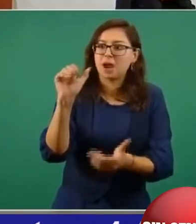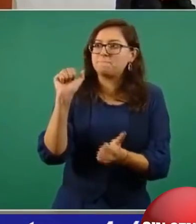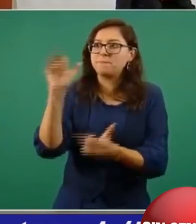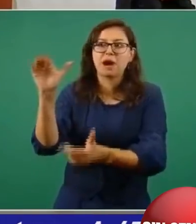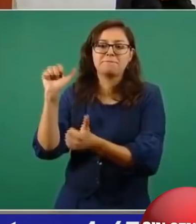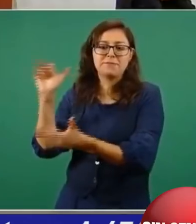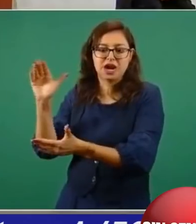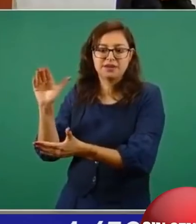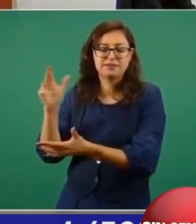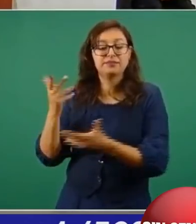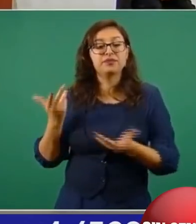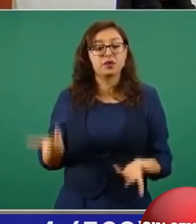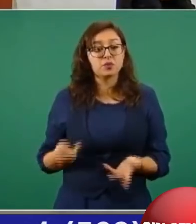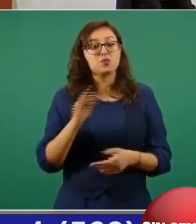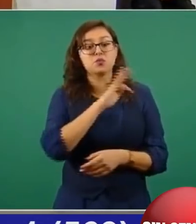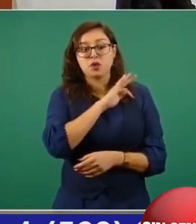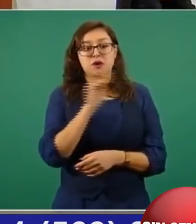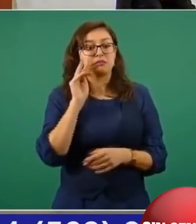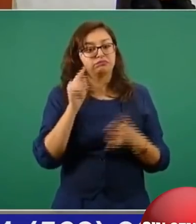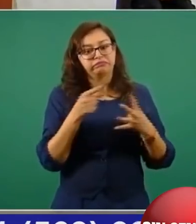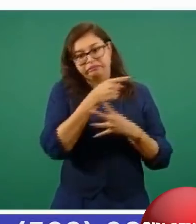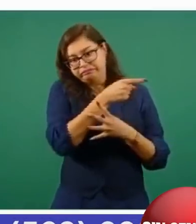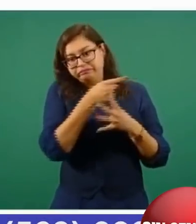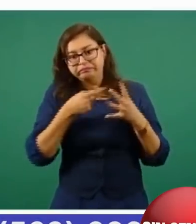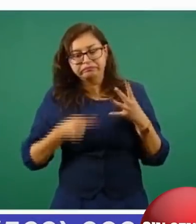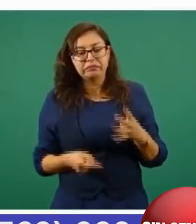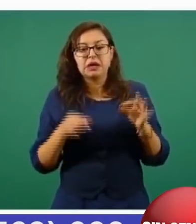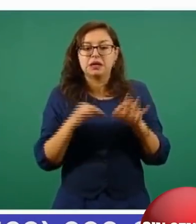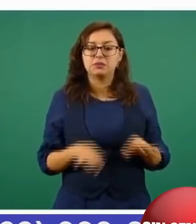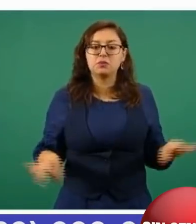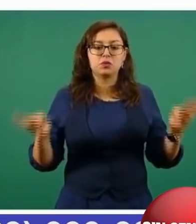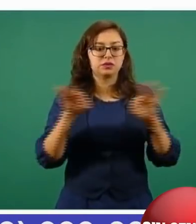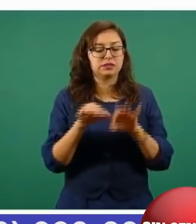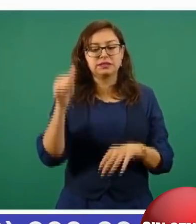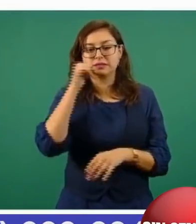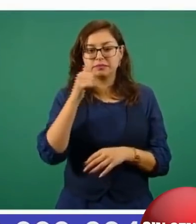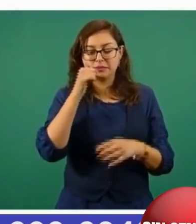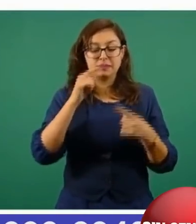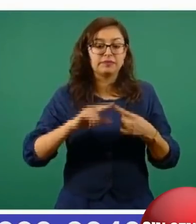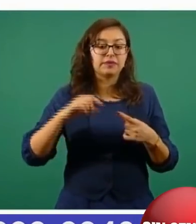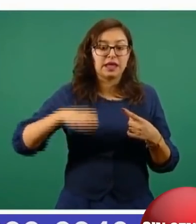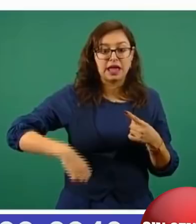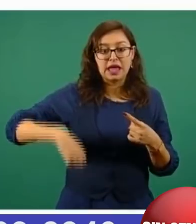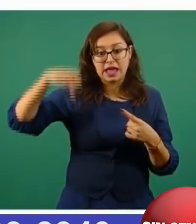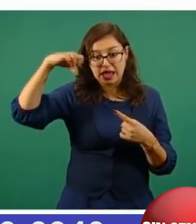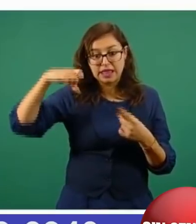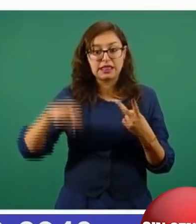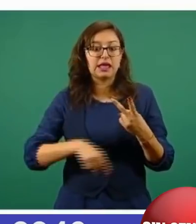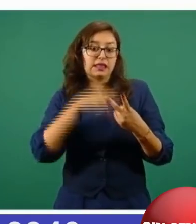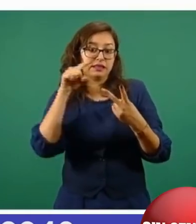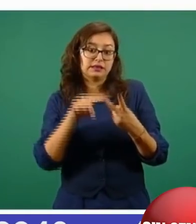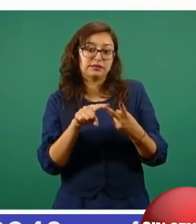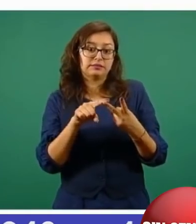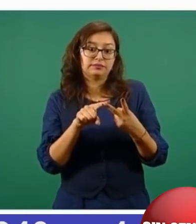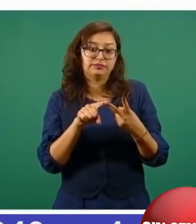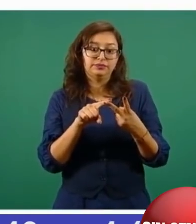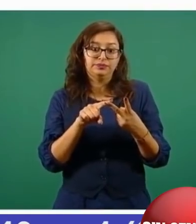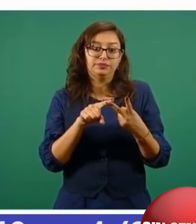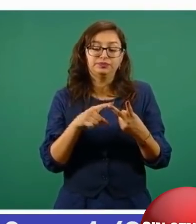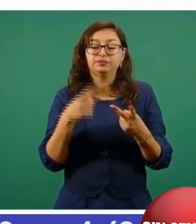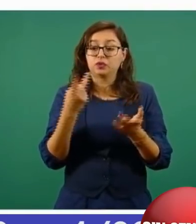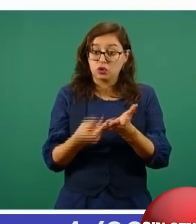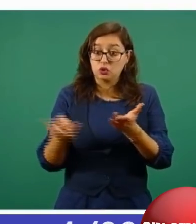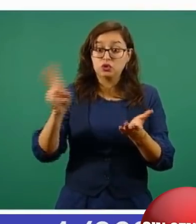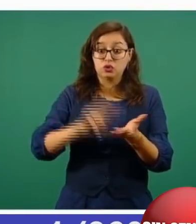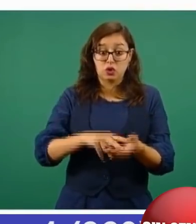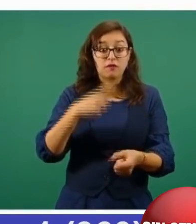distintos ejes de priorización, son los mismos que hemos estado comentando, el eje de edad, el eje de las